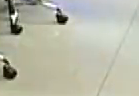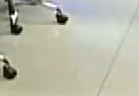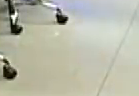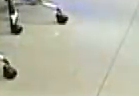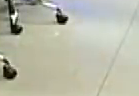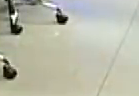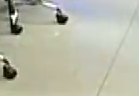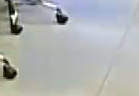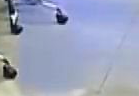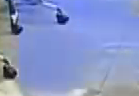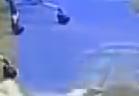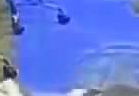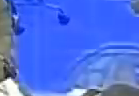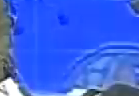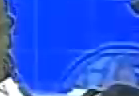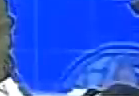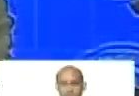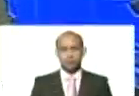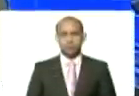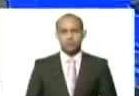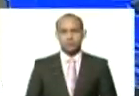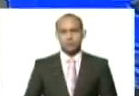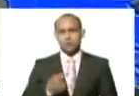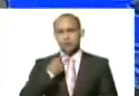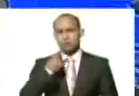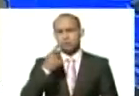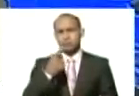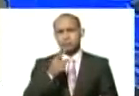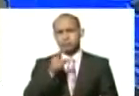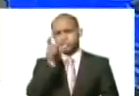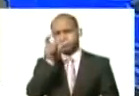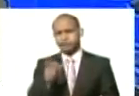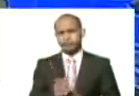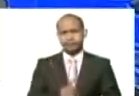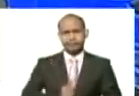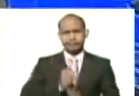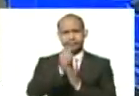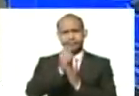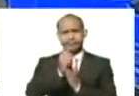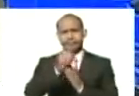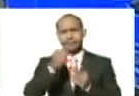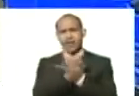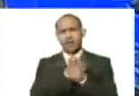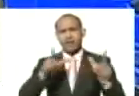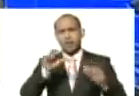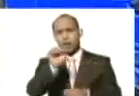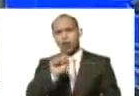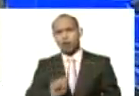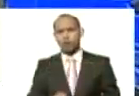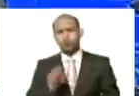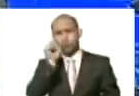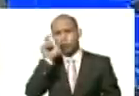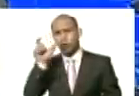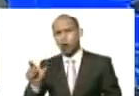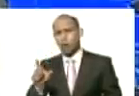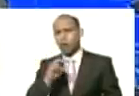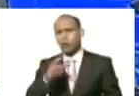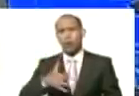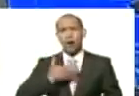Decía el gran libertador del sur, José Gervasio Artigas, no esperemos